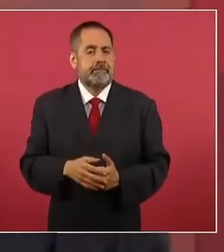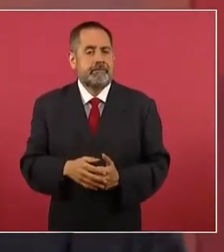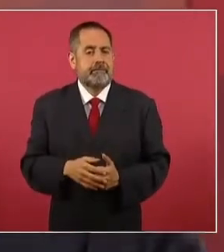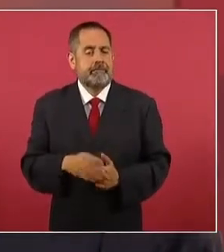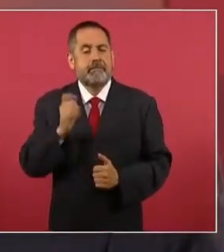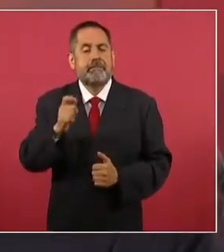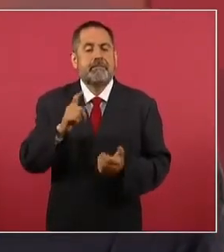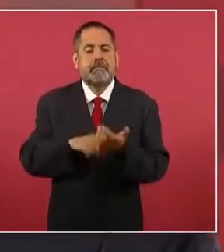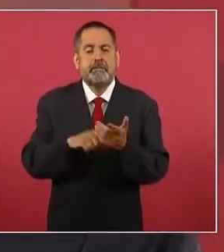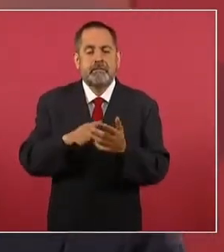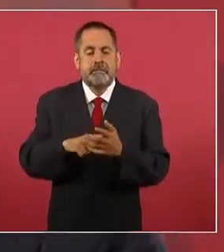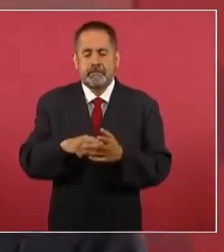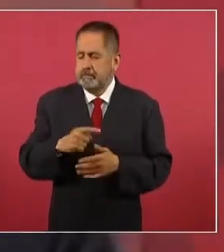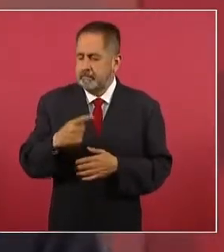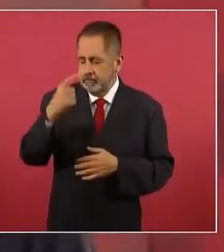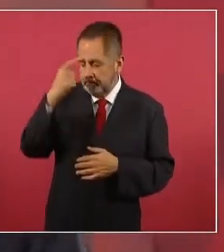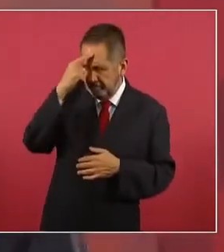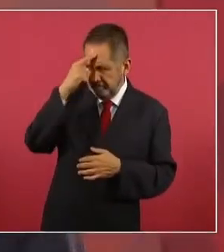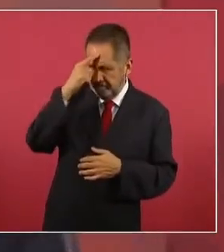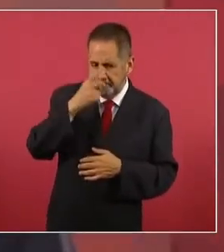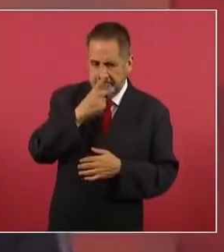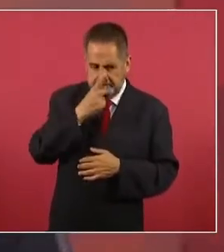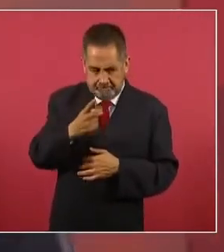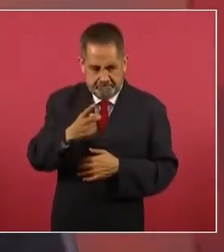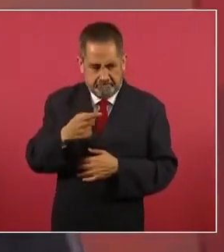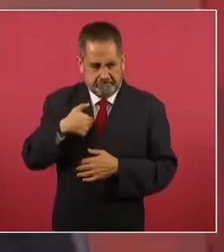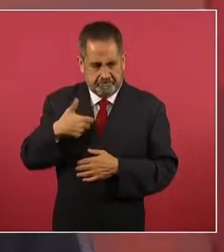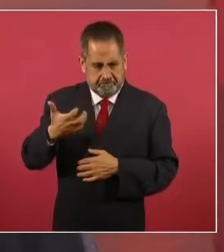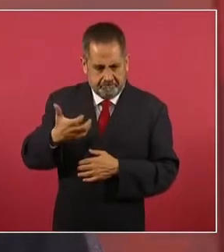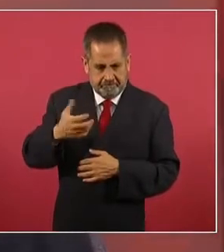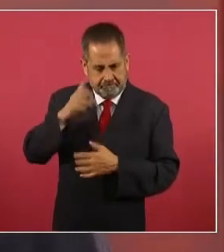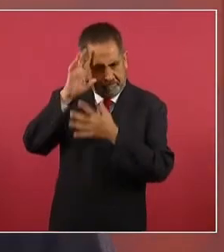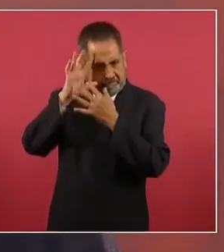ser congruentes,